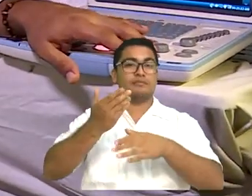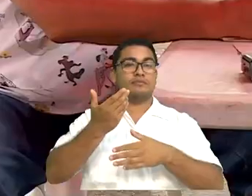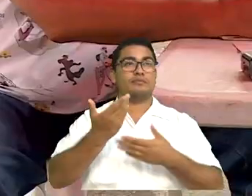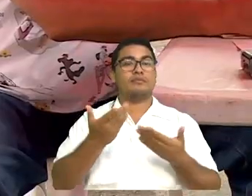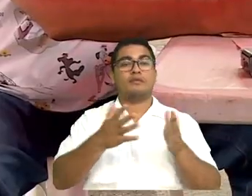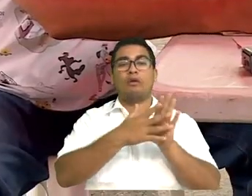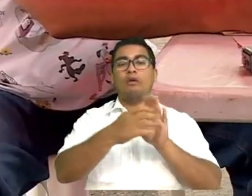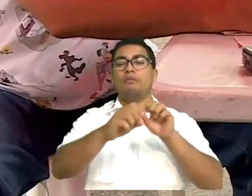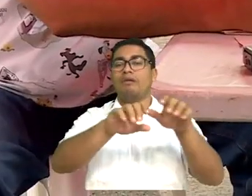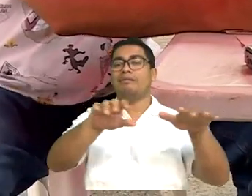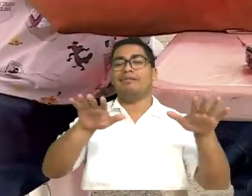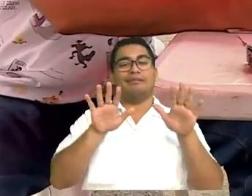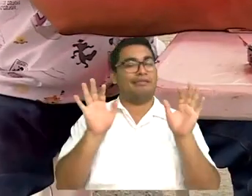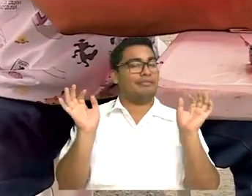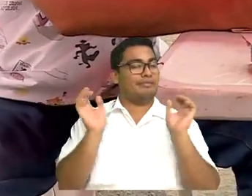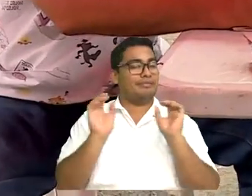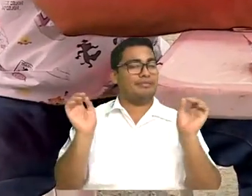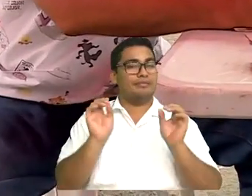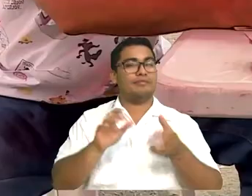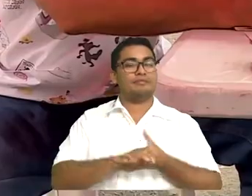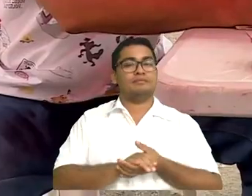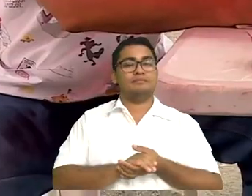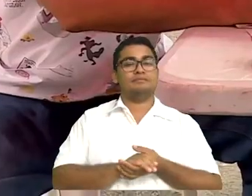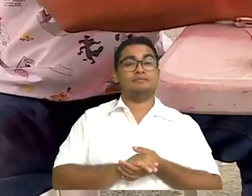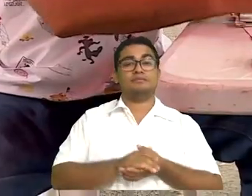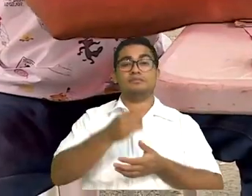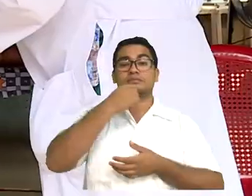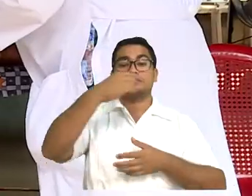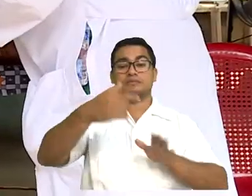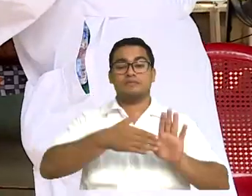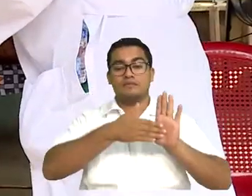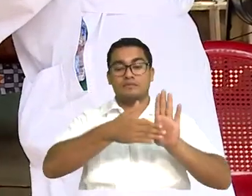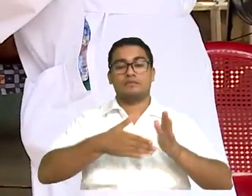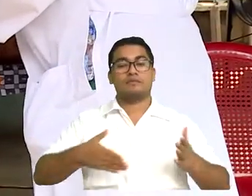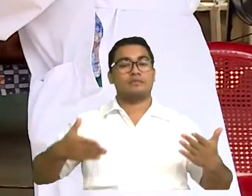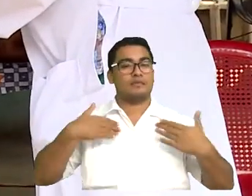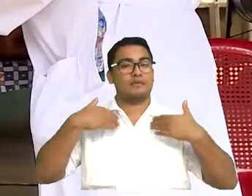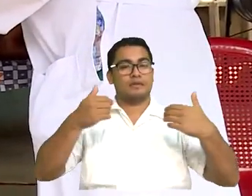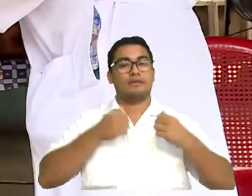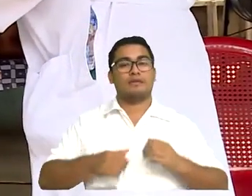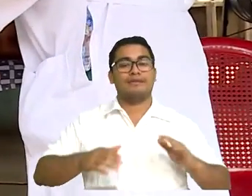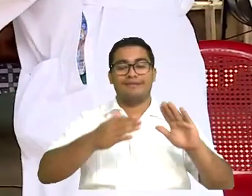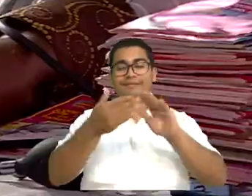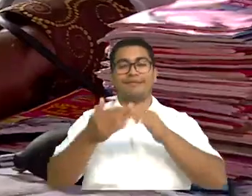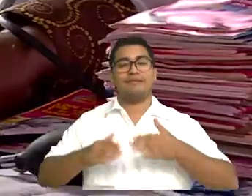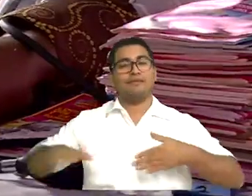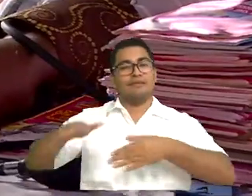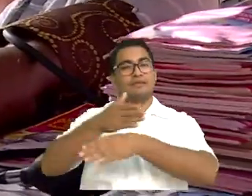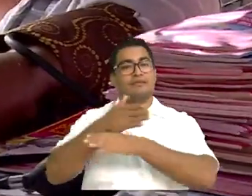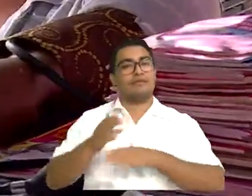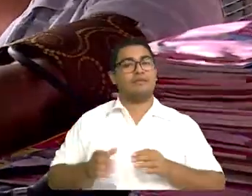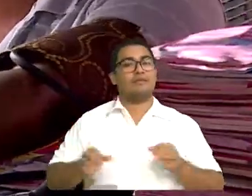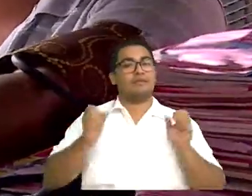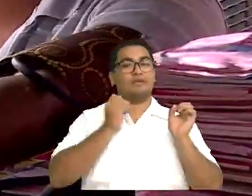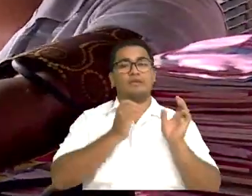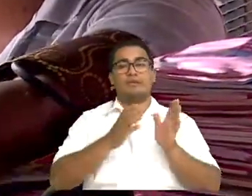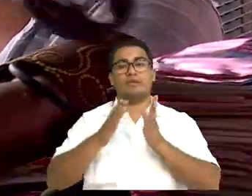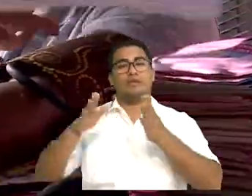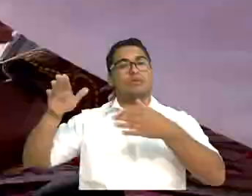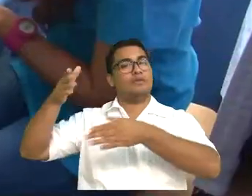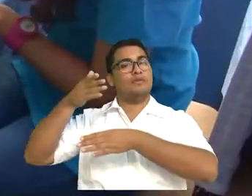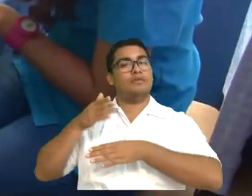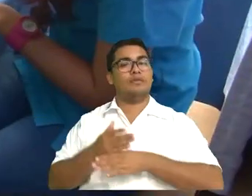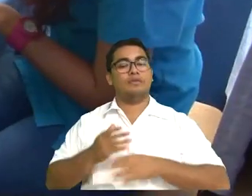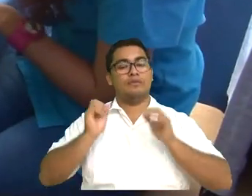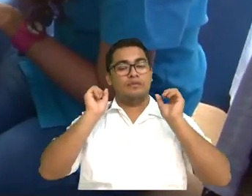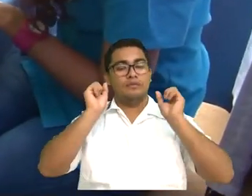del COVID-19 o coronavirus. Dicho modelo integra a las comunidades y también se organiza en distintos niveles a fin